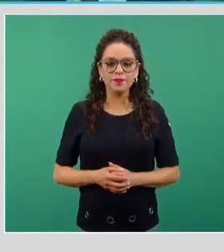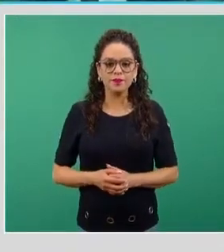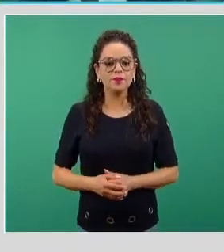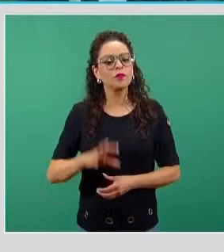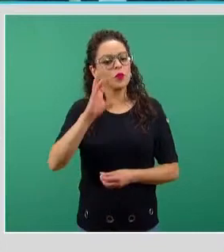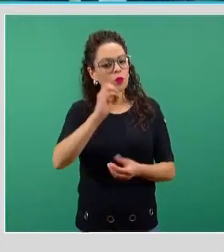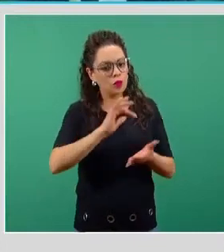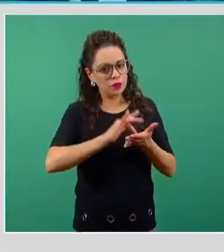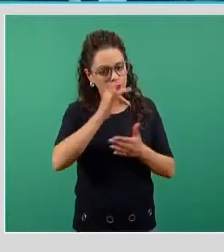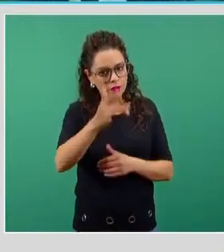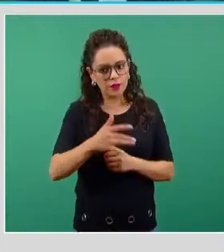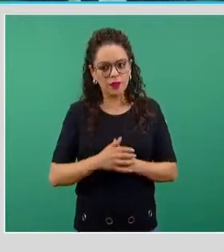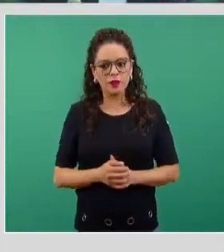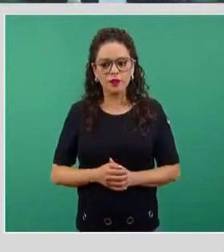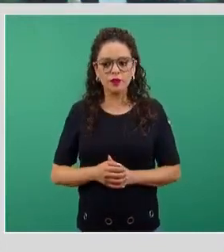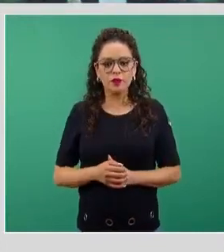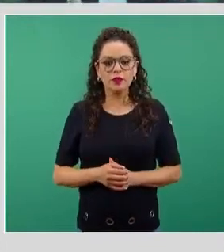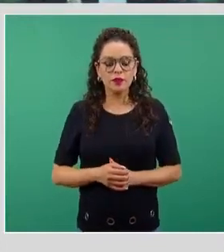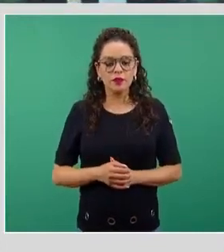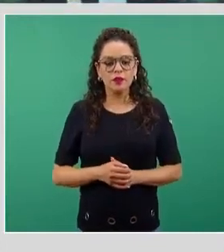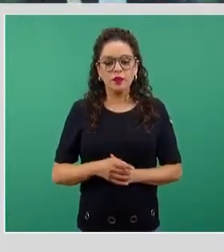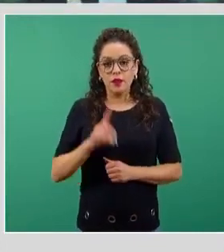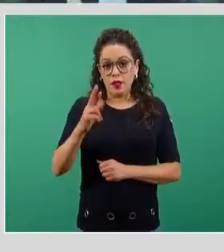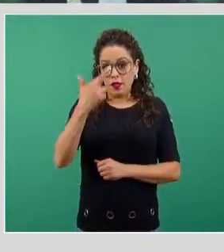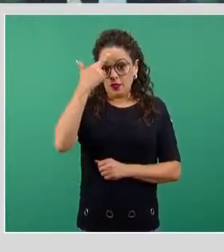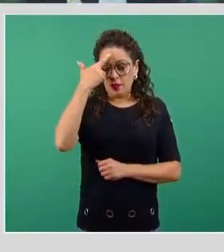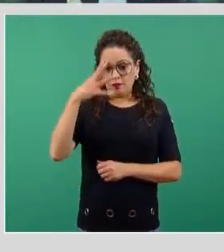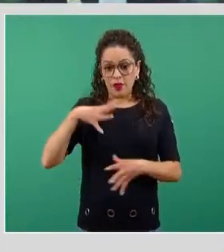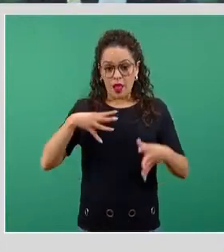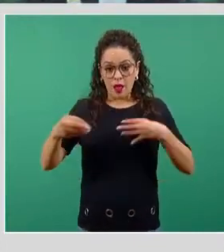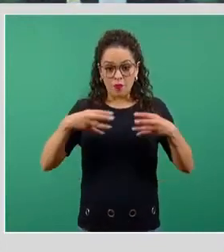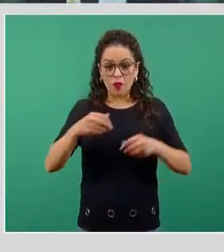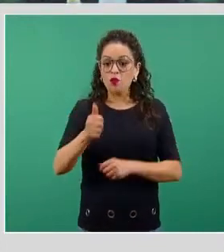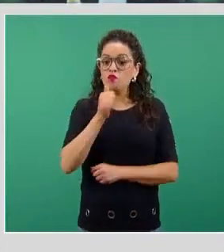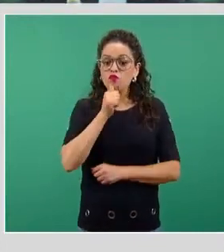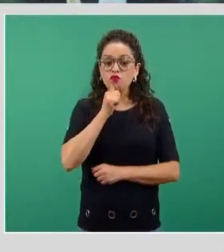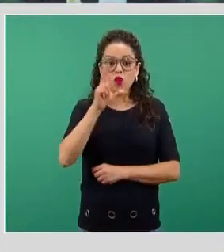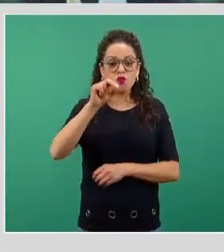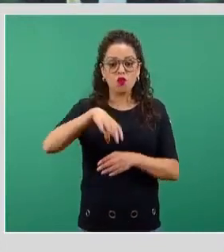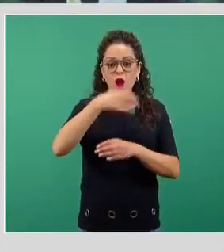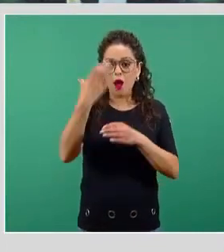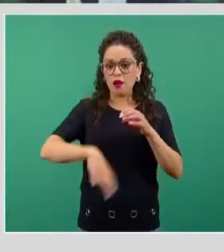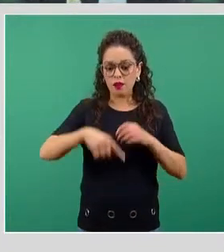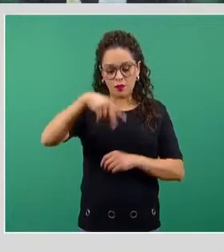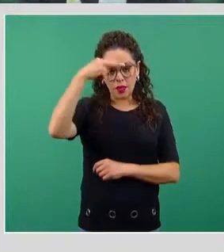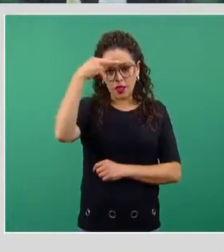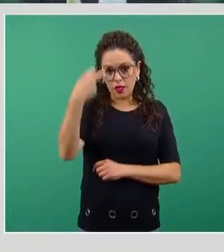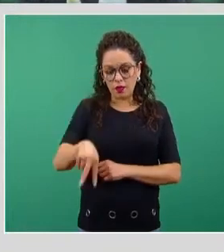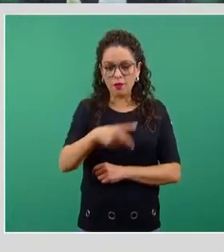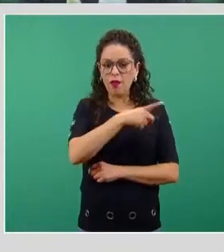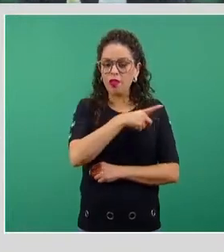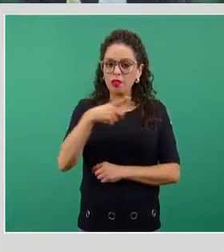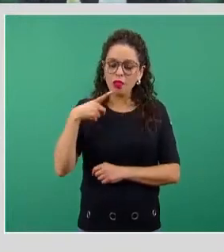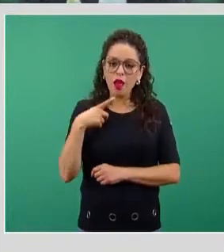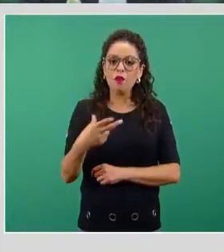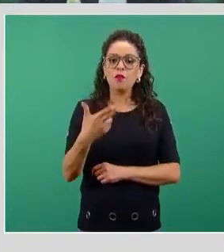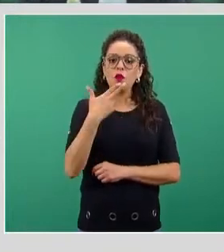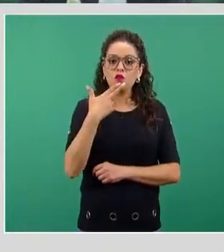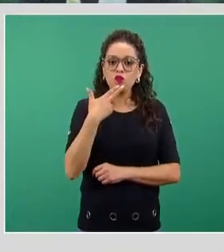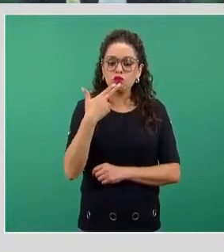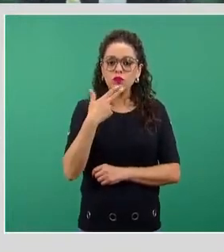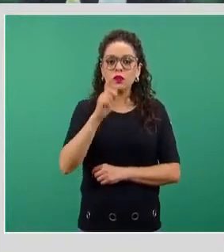Muchísimas gracias. Recordar que la epidemia aún no termina en nuestro país. Utilicemos nuestros espacios abiertos